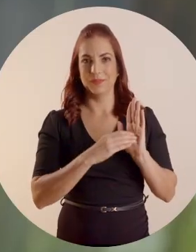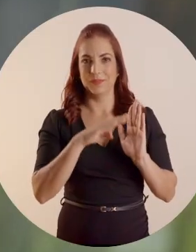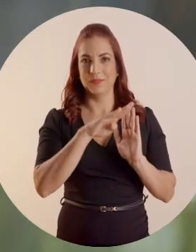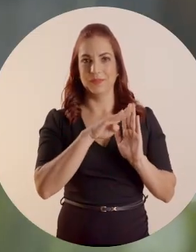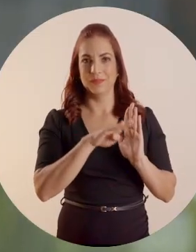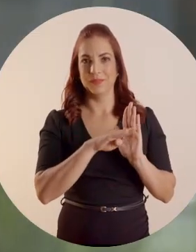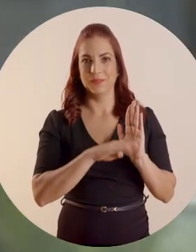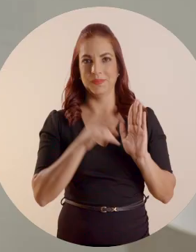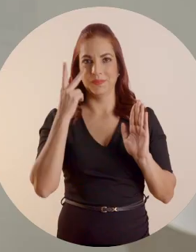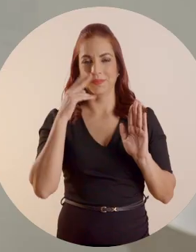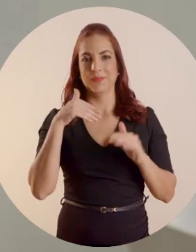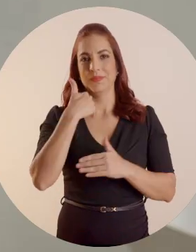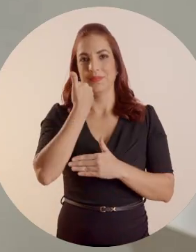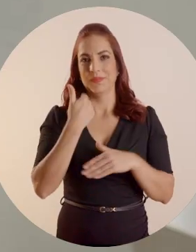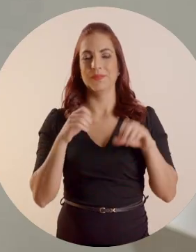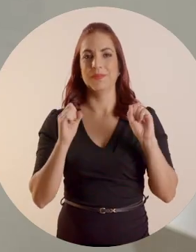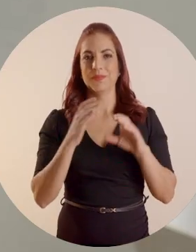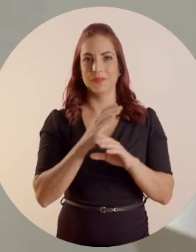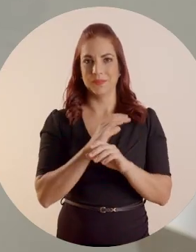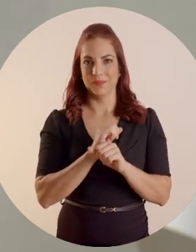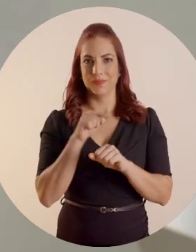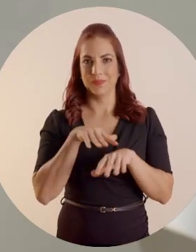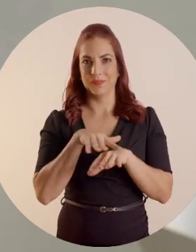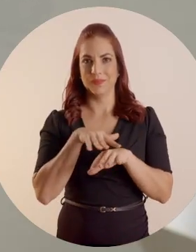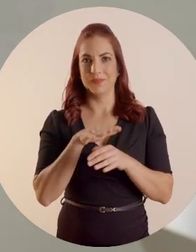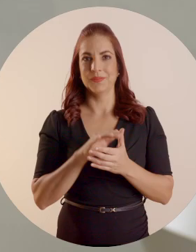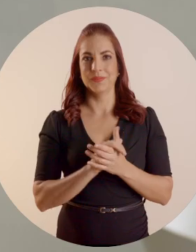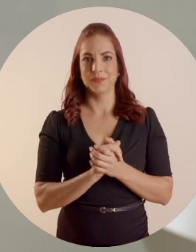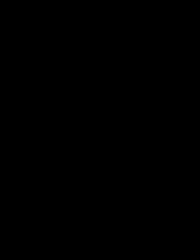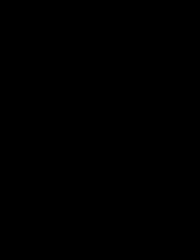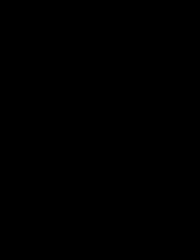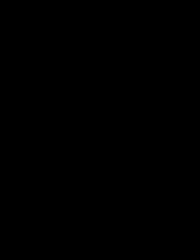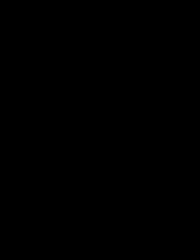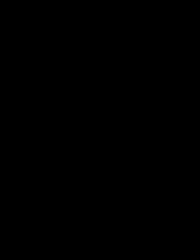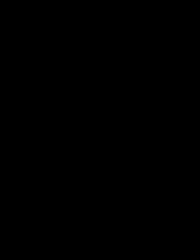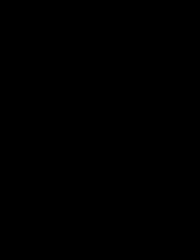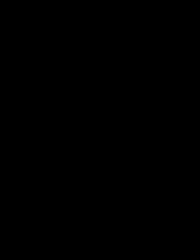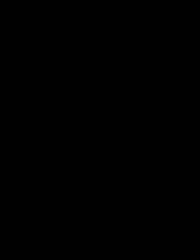cápsula paso a paso para que veas lo fácil que puedes ejecutar tu reparación.